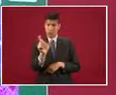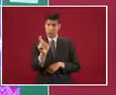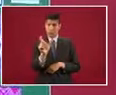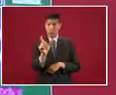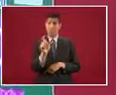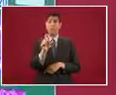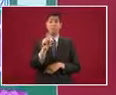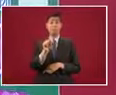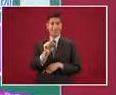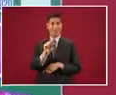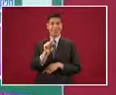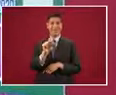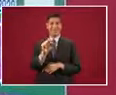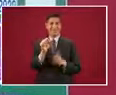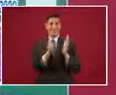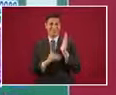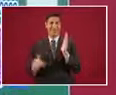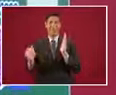20 millones.